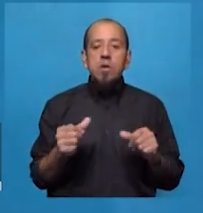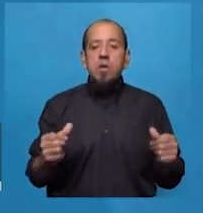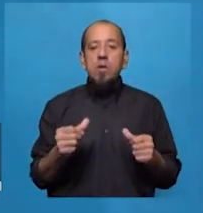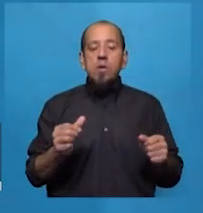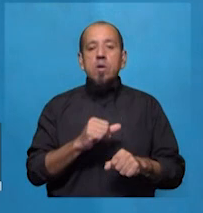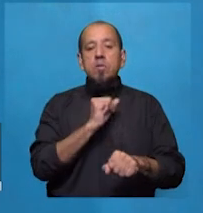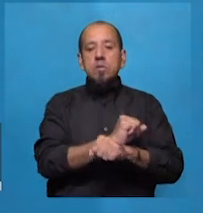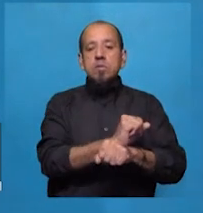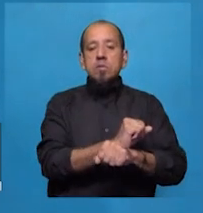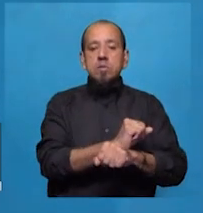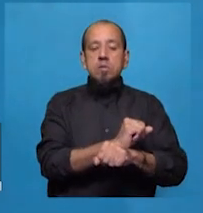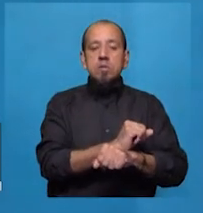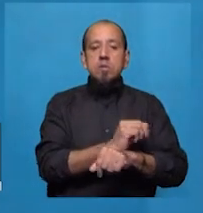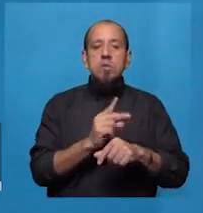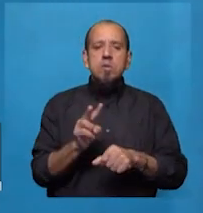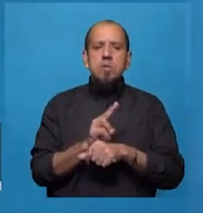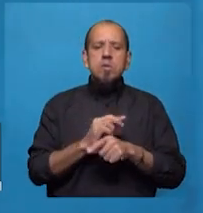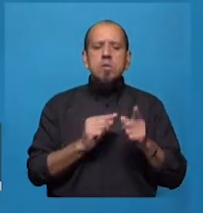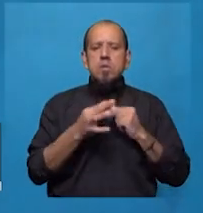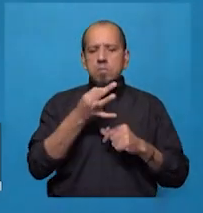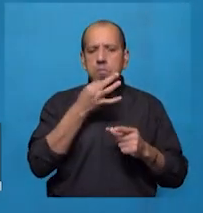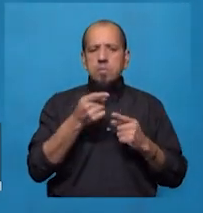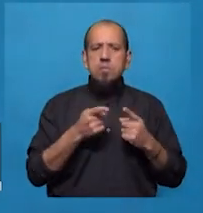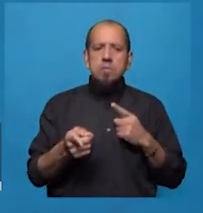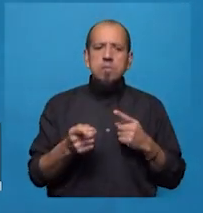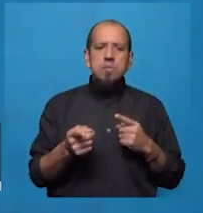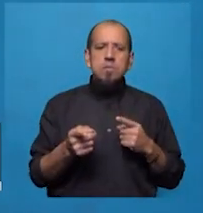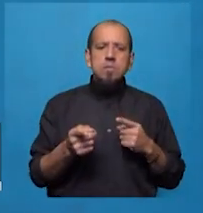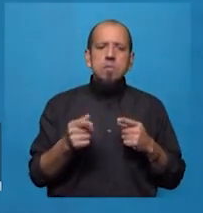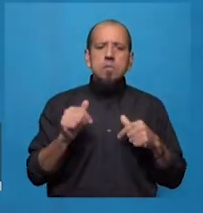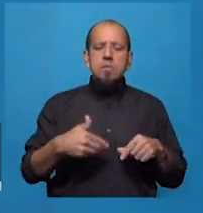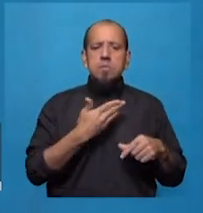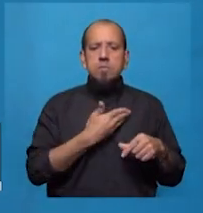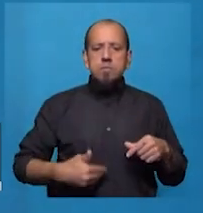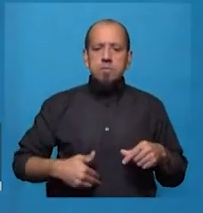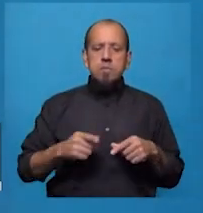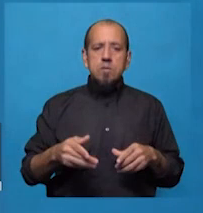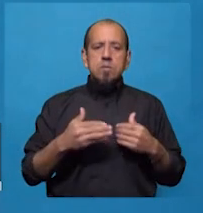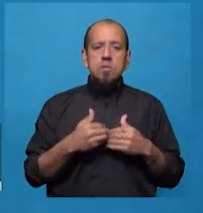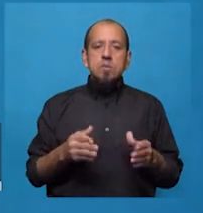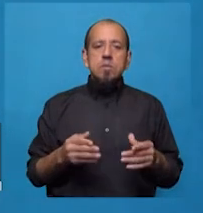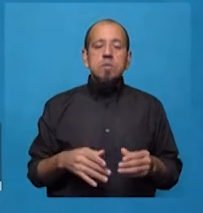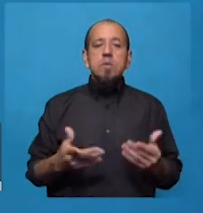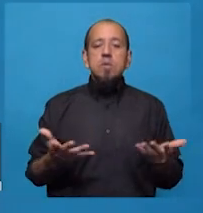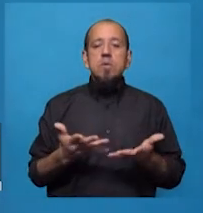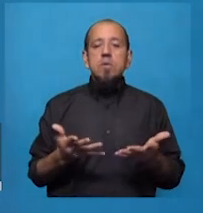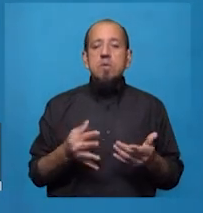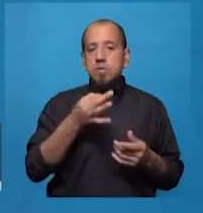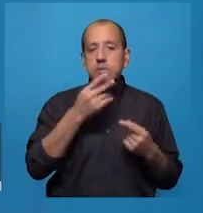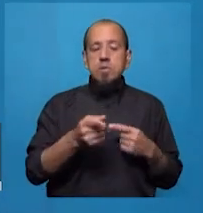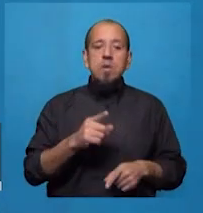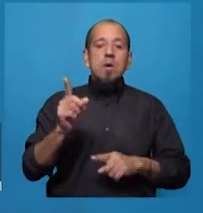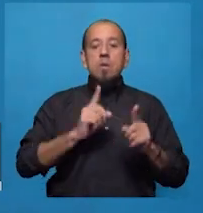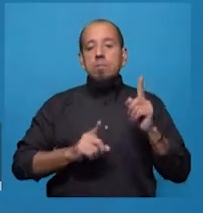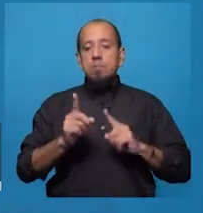de máxima seguridad como que era lo primero que había hablado este gobierno al principio del periodo ahora están hablando bueno de